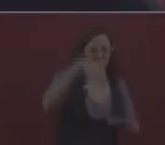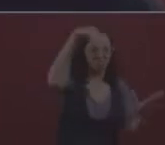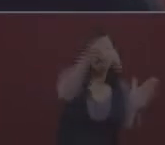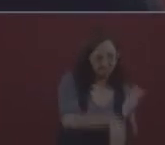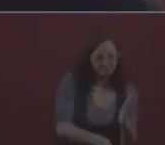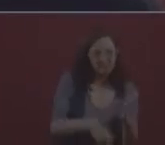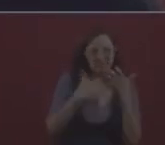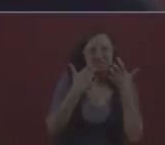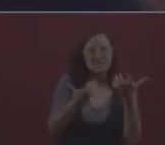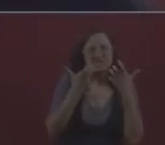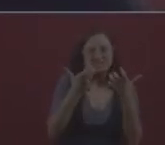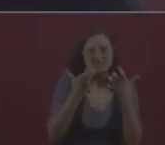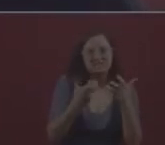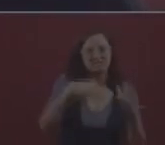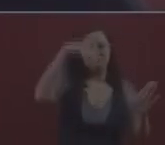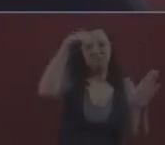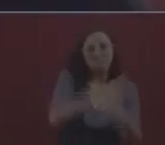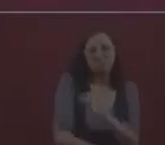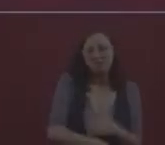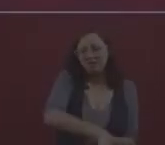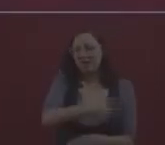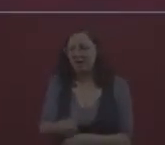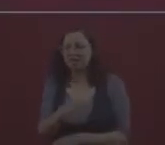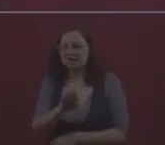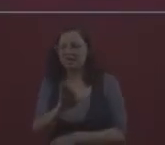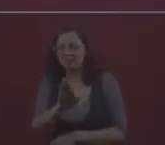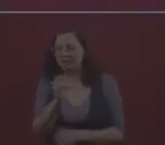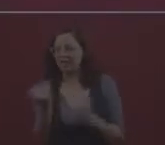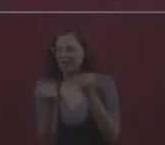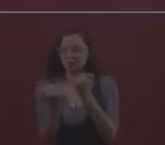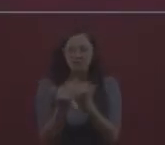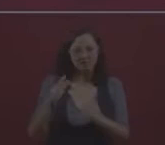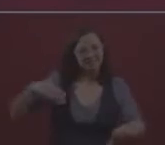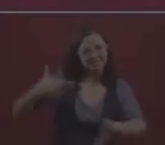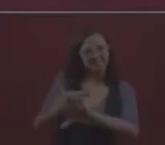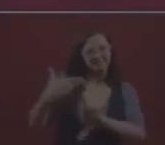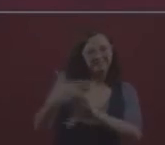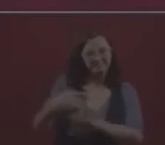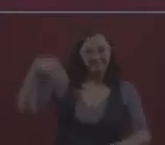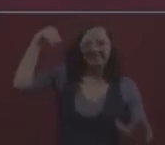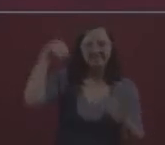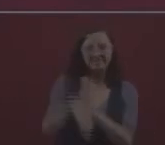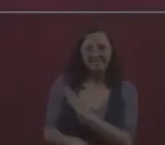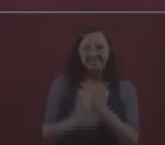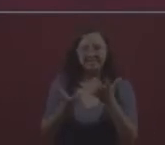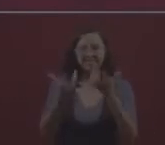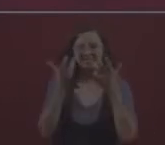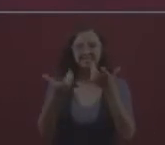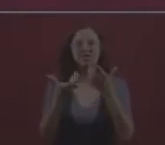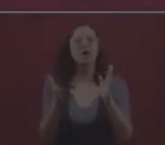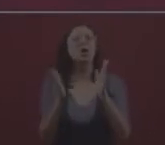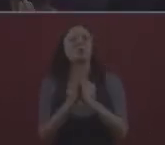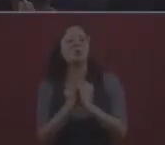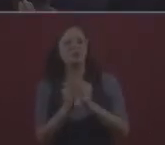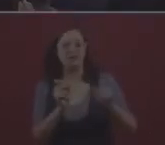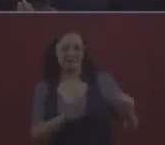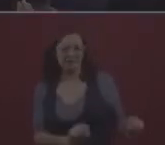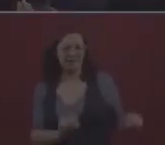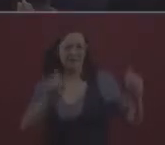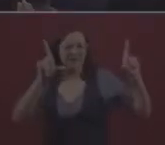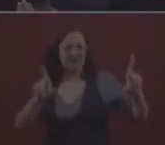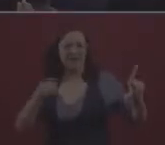año, Andrés Manuel López Obrador demuestra su incapacidad para combatir estos delitos, ya que no es solo discurso,